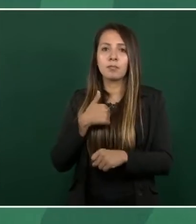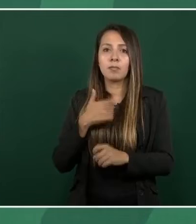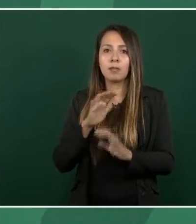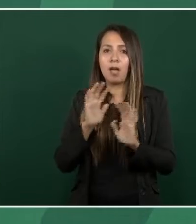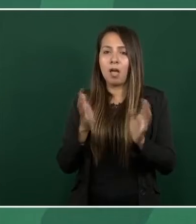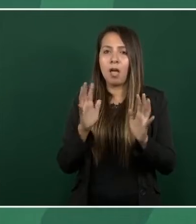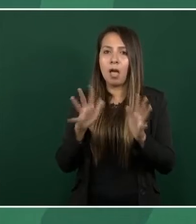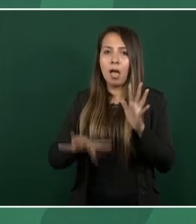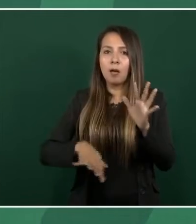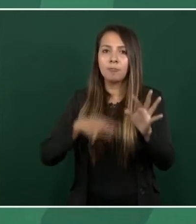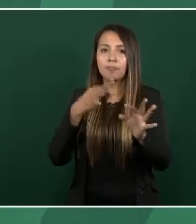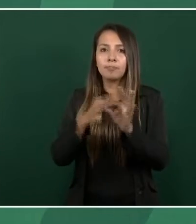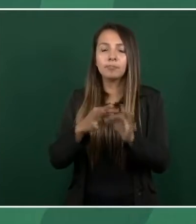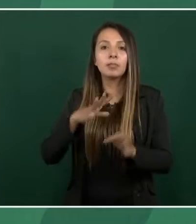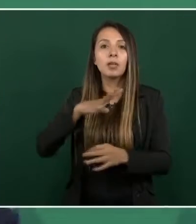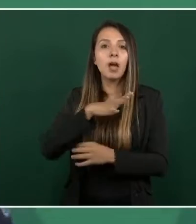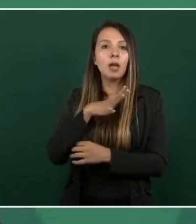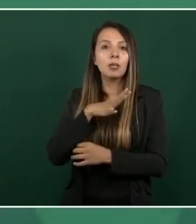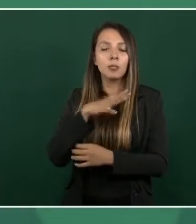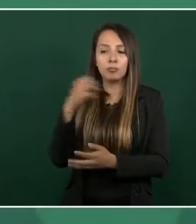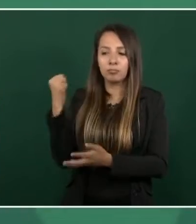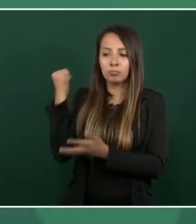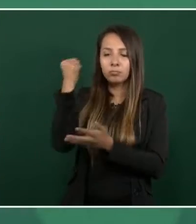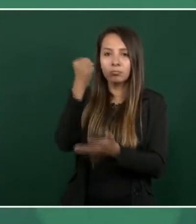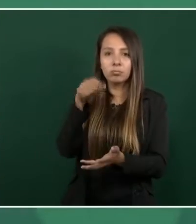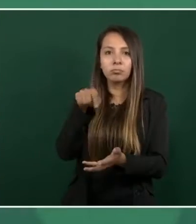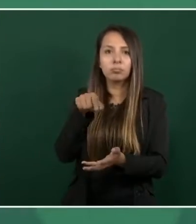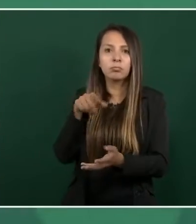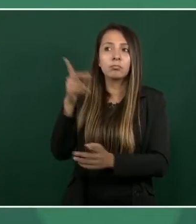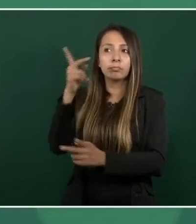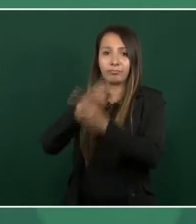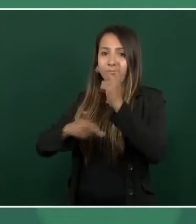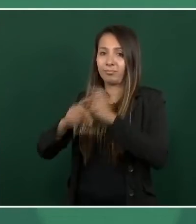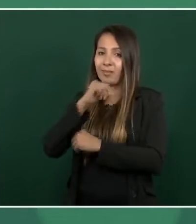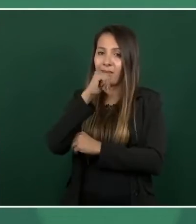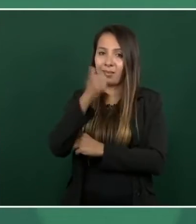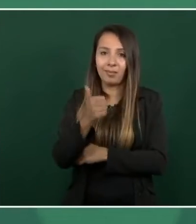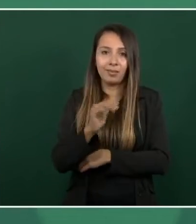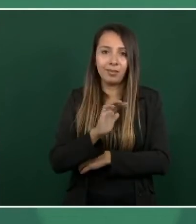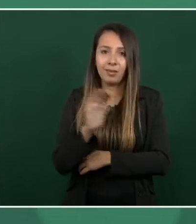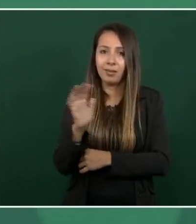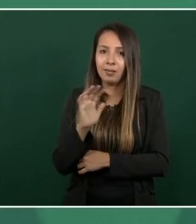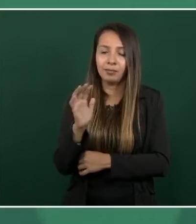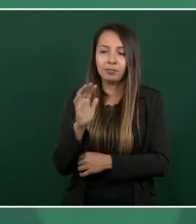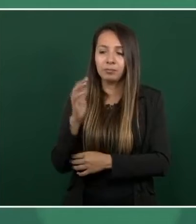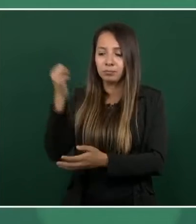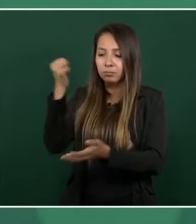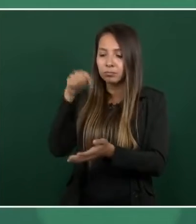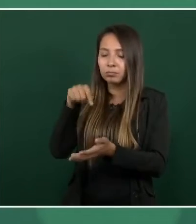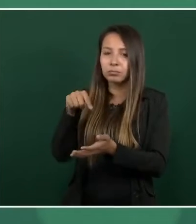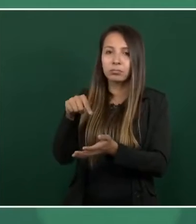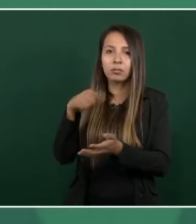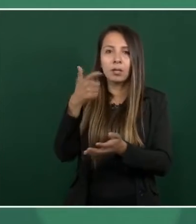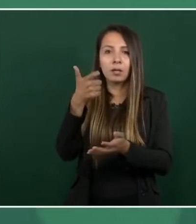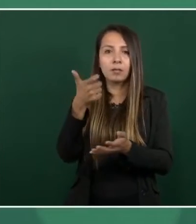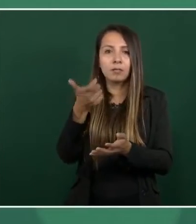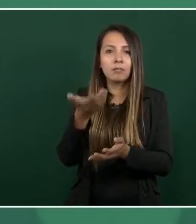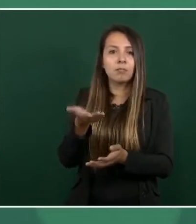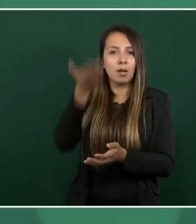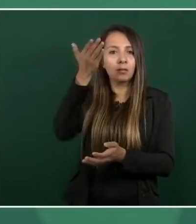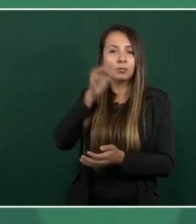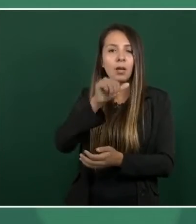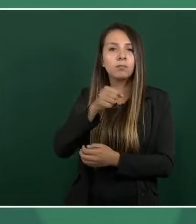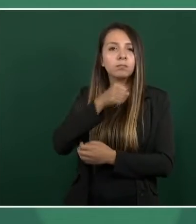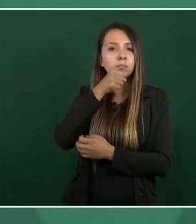tenemos los recursos sin recurrir a deuda para aumentar la pensión a los adultos mayores.